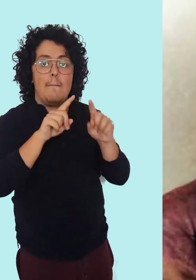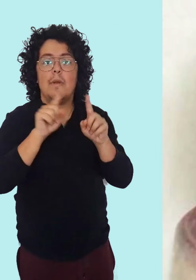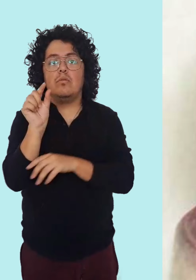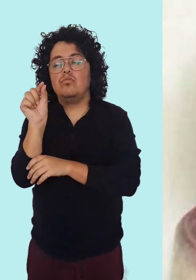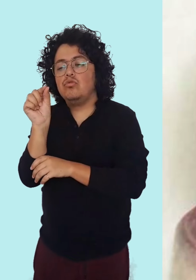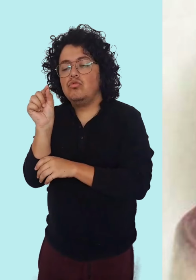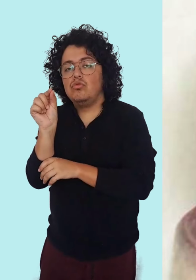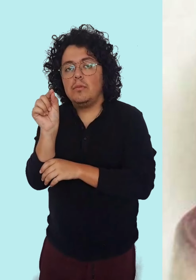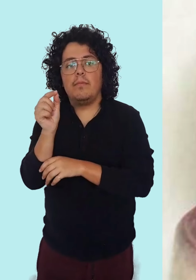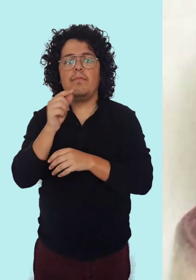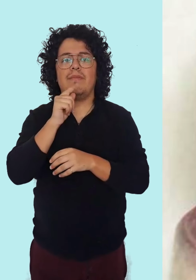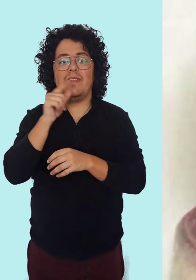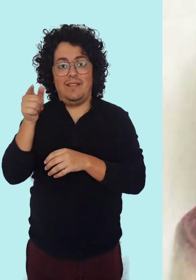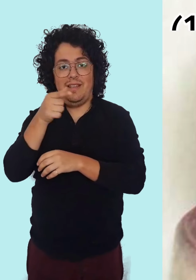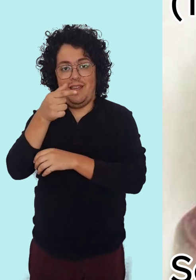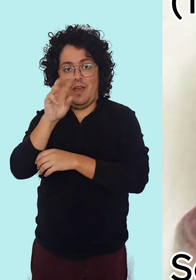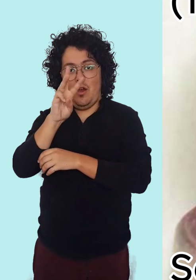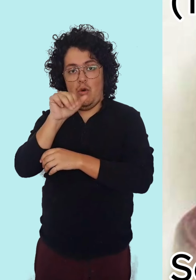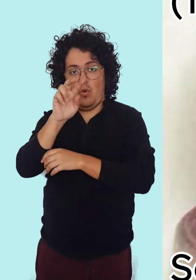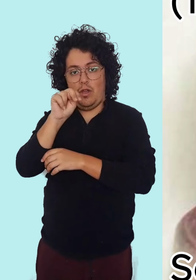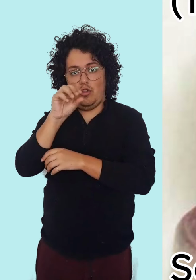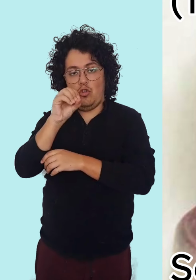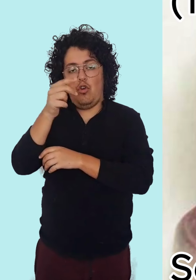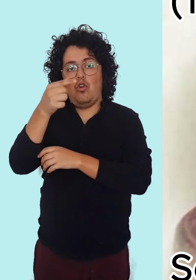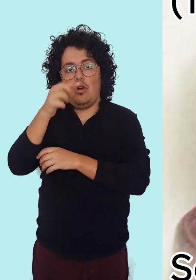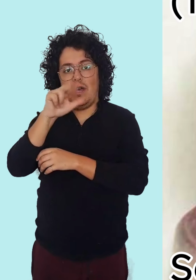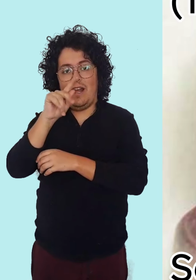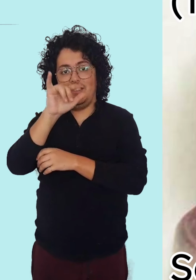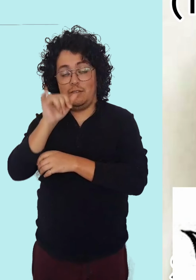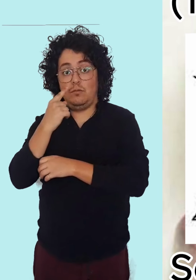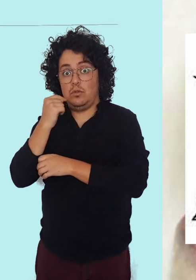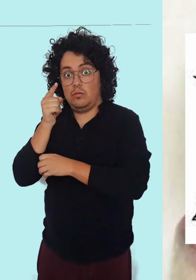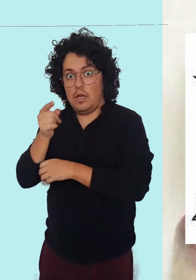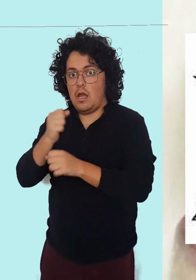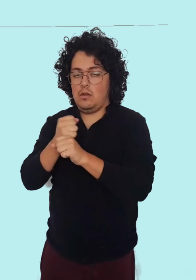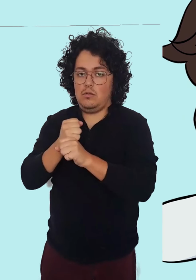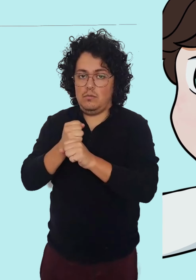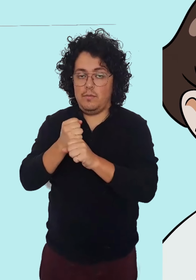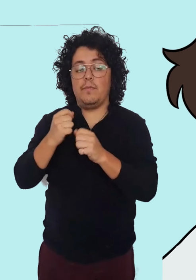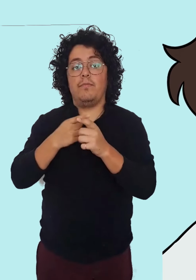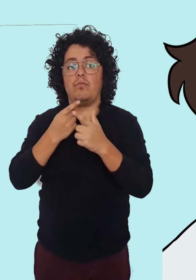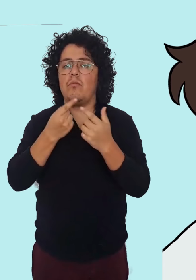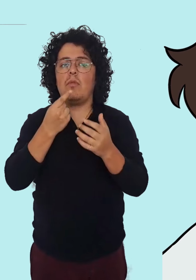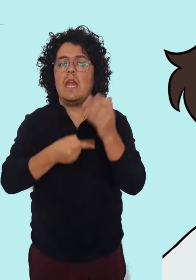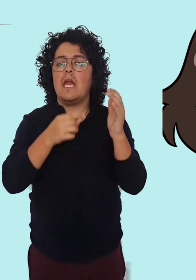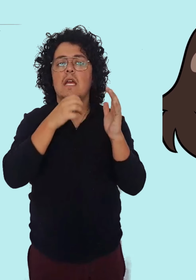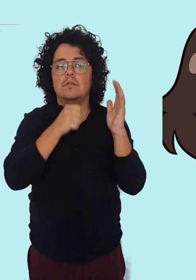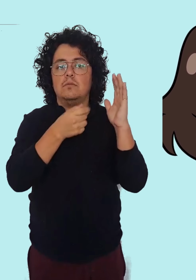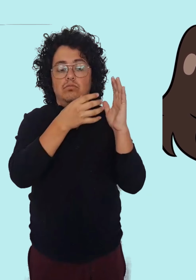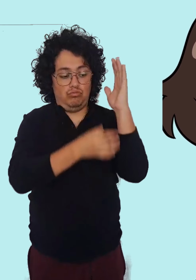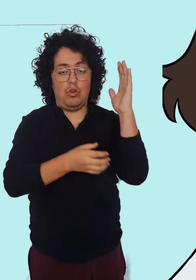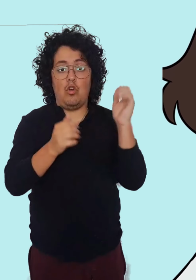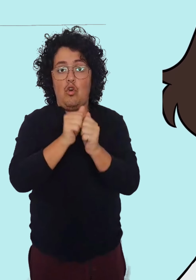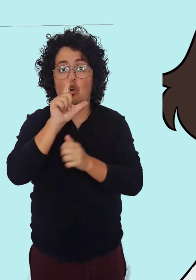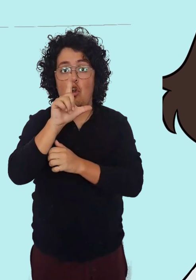Fue desarrollada por el microbiólogo ruso Sergei Winogradsky a finales del siglo XIX y consiste en un tubo llenado de